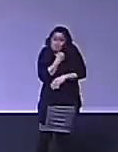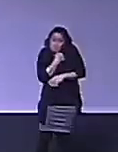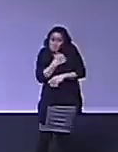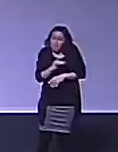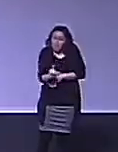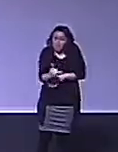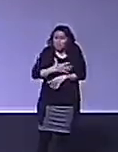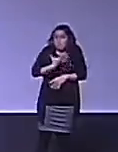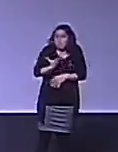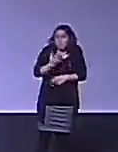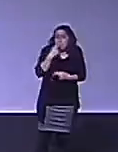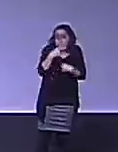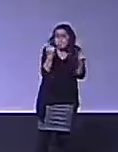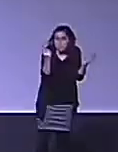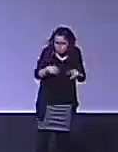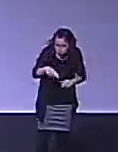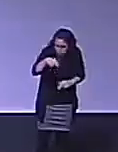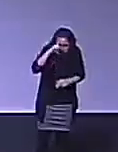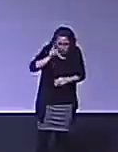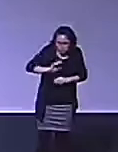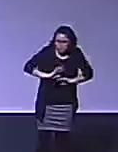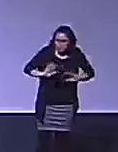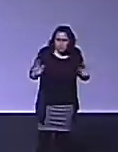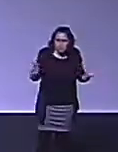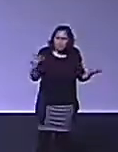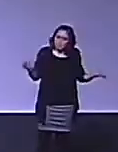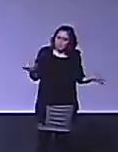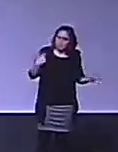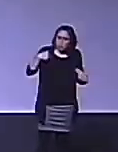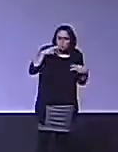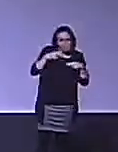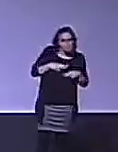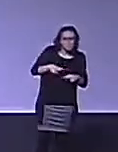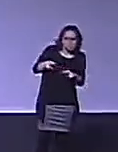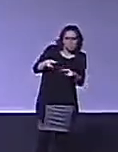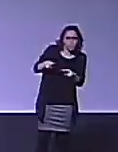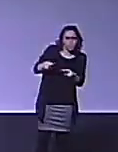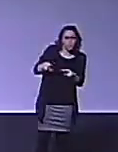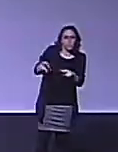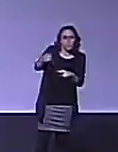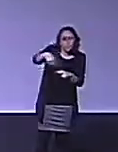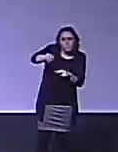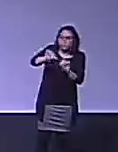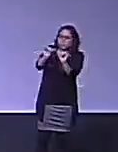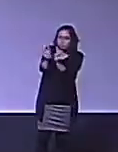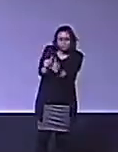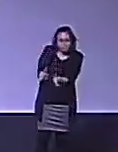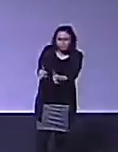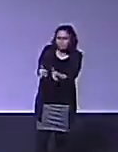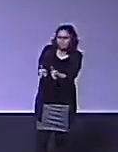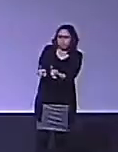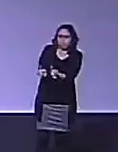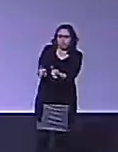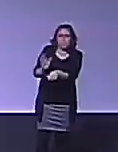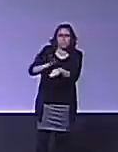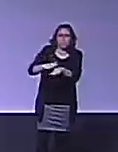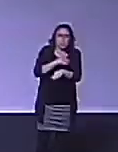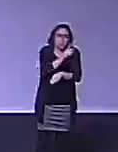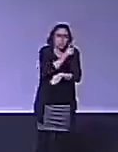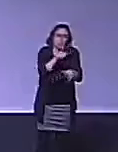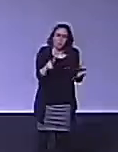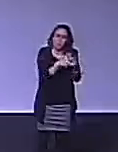pero en vuestra figura y en el espejo que vosotras representáis para la sociedad guipuzcoana, pues vemos